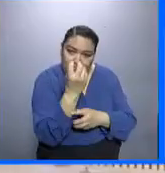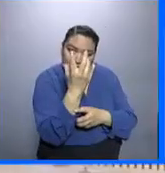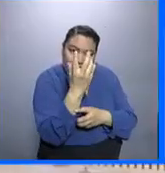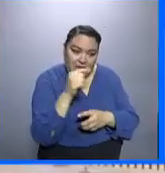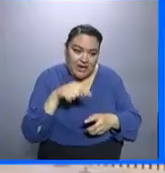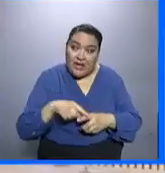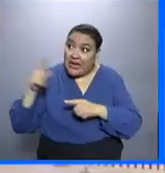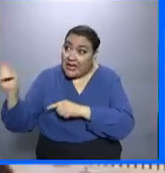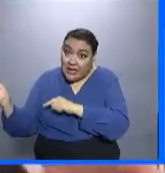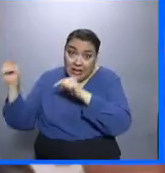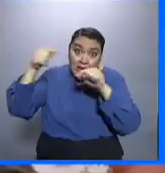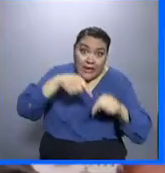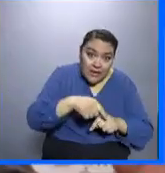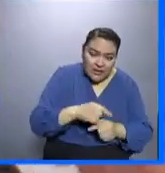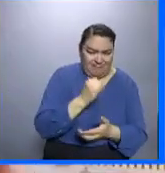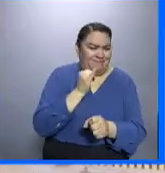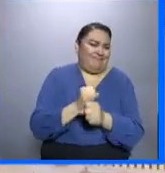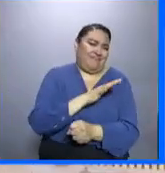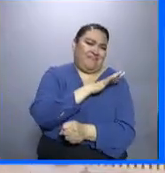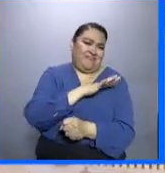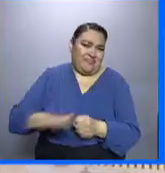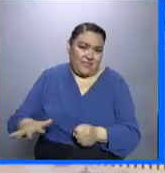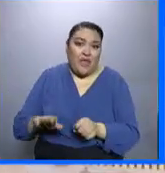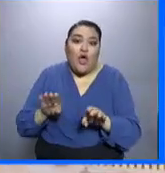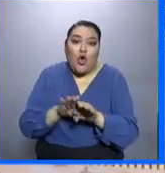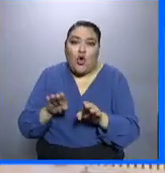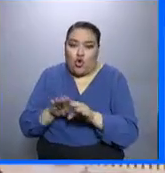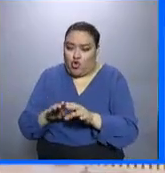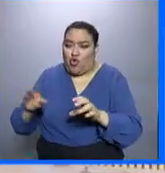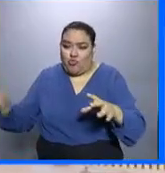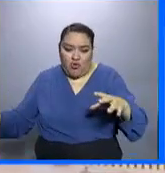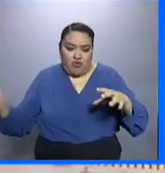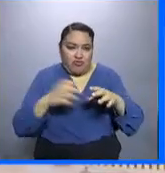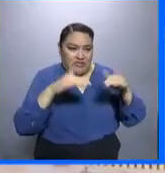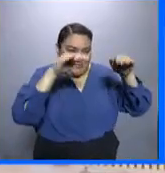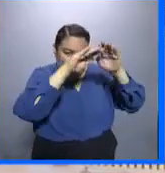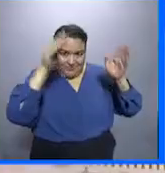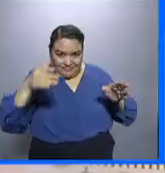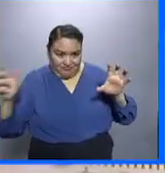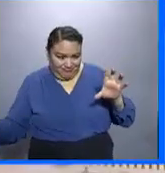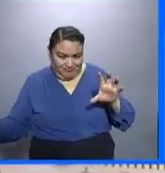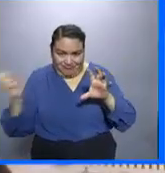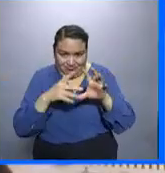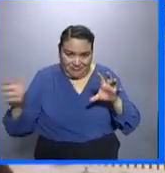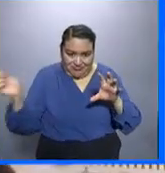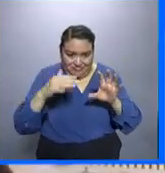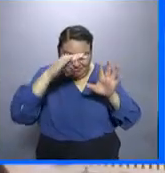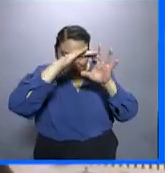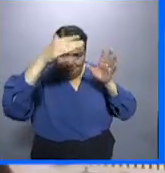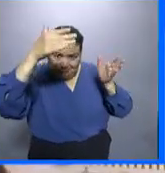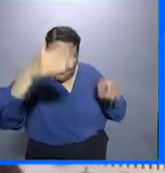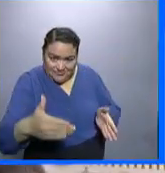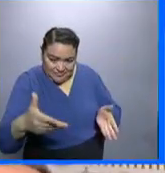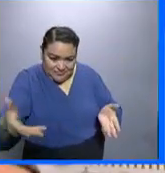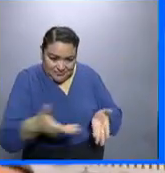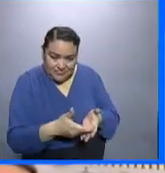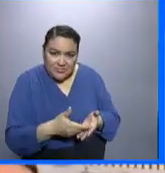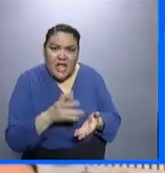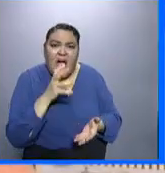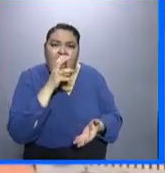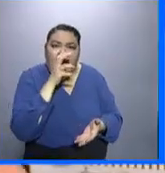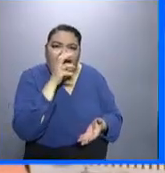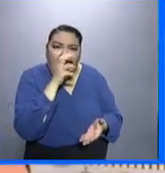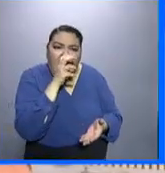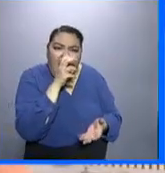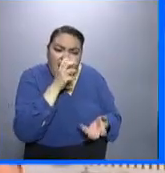es imposible. Se meten en contenedores, ahí se haría una especie de microondas entre la